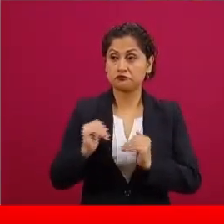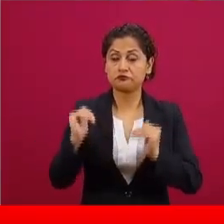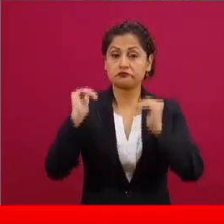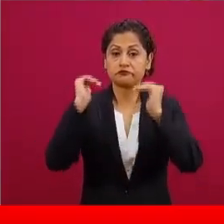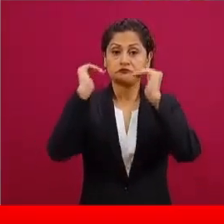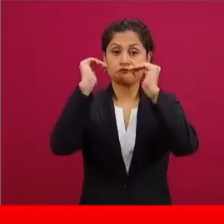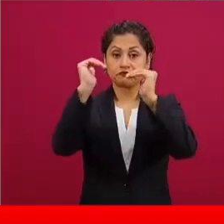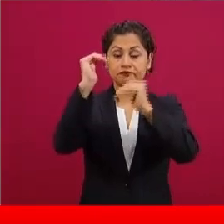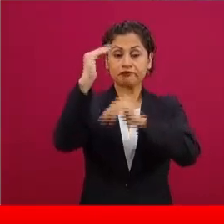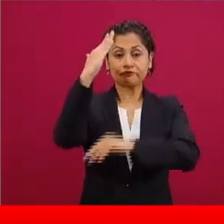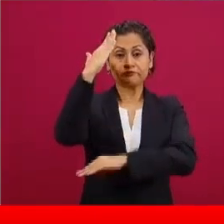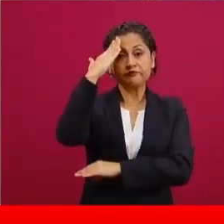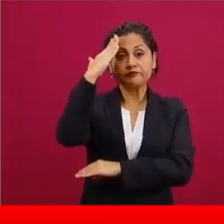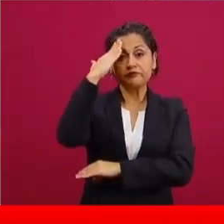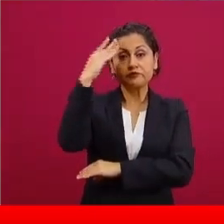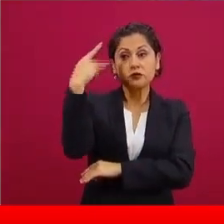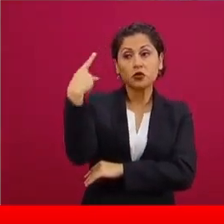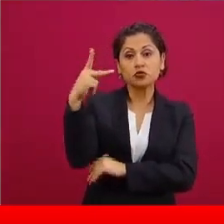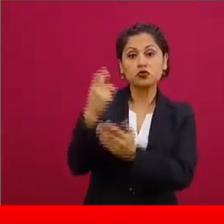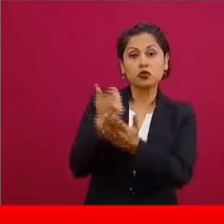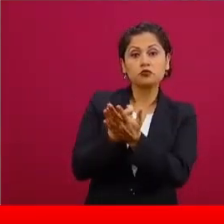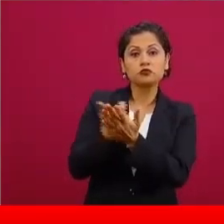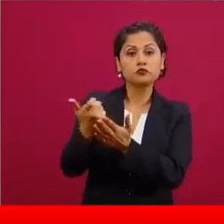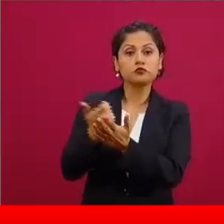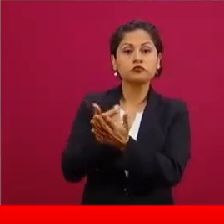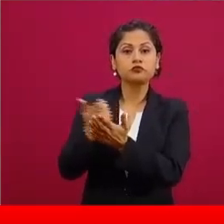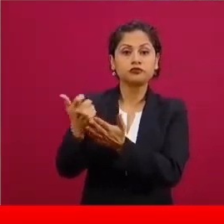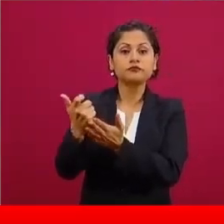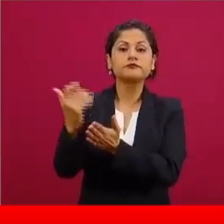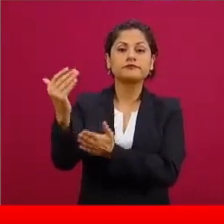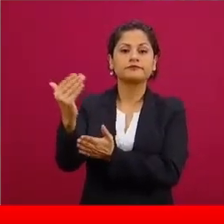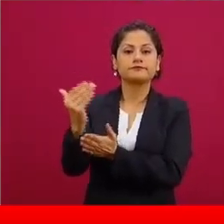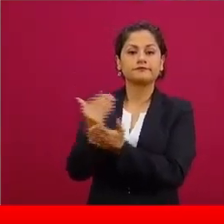hasta en 25%